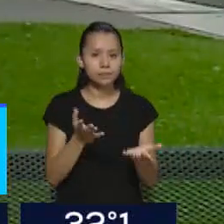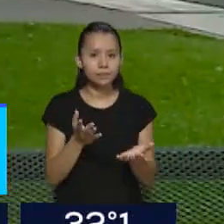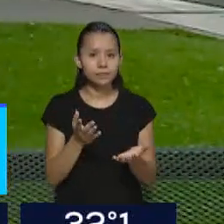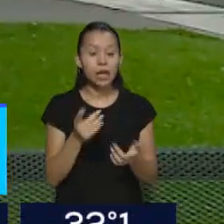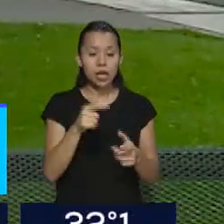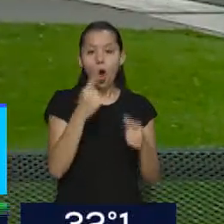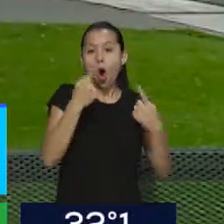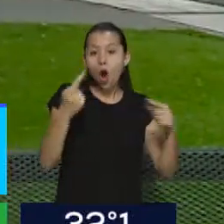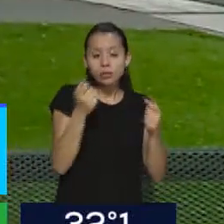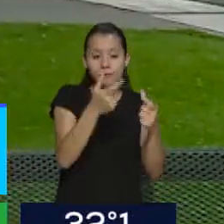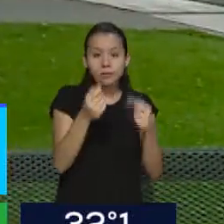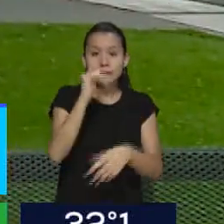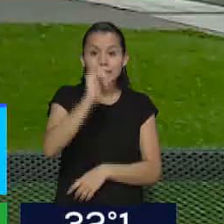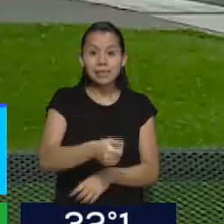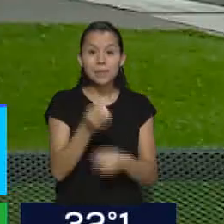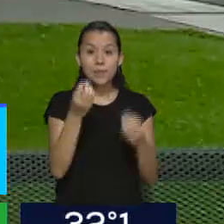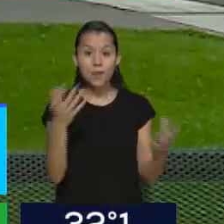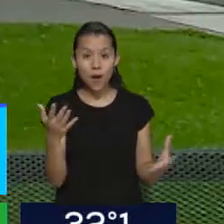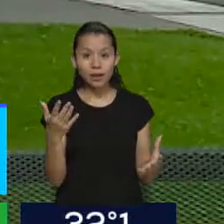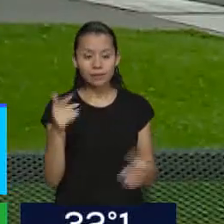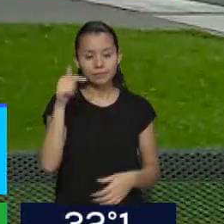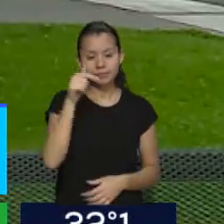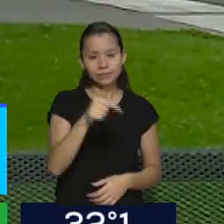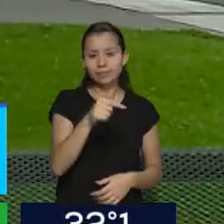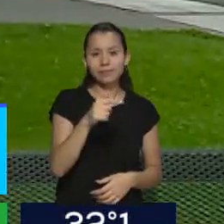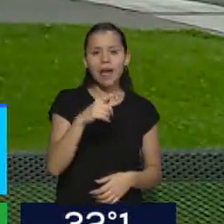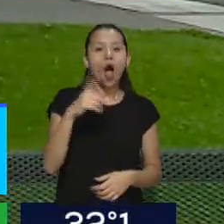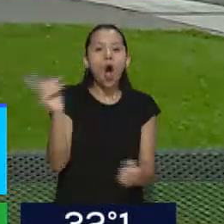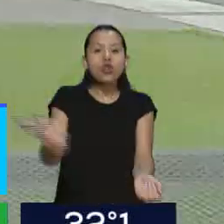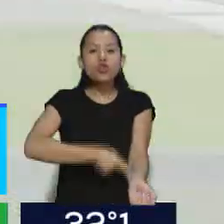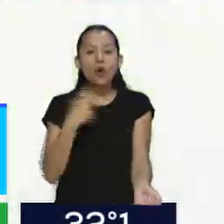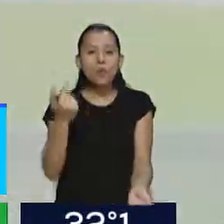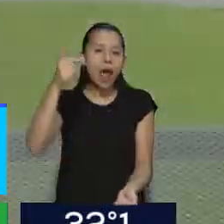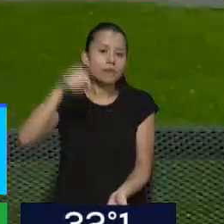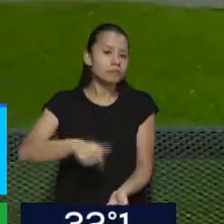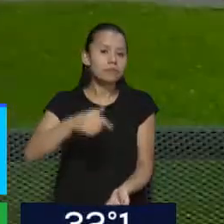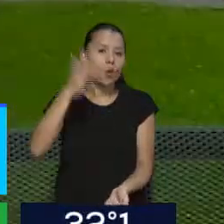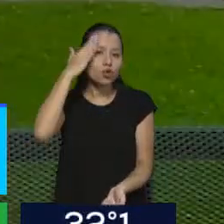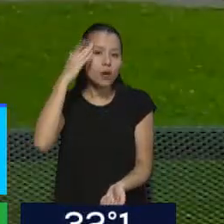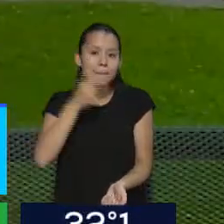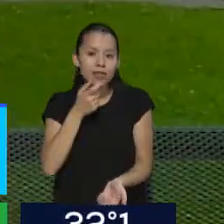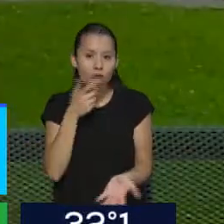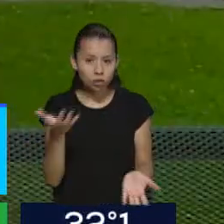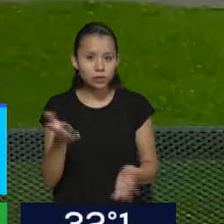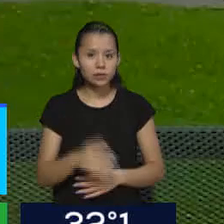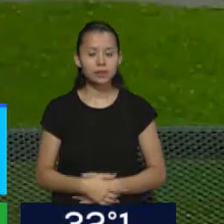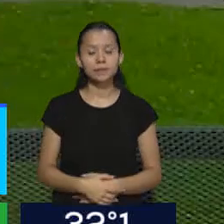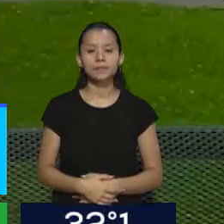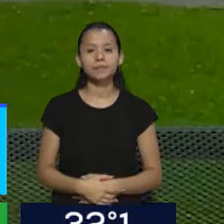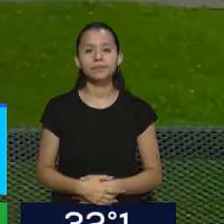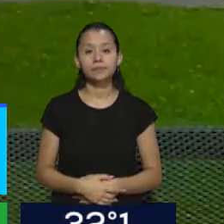manteniendo, sé como este patrimonio inmaterial, intangible de la cultura de Mendoza. Con respecto a la fiesta, también